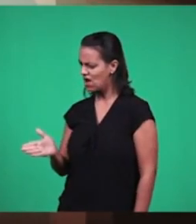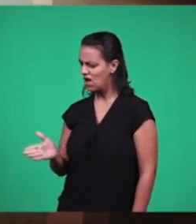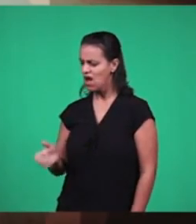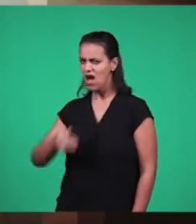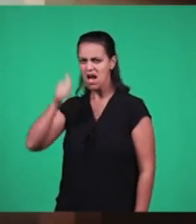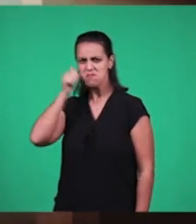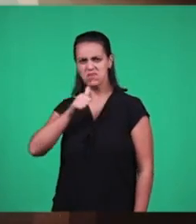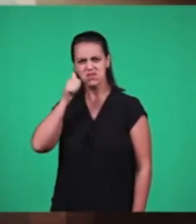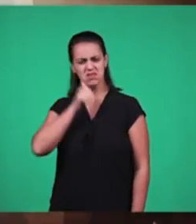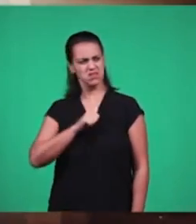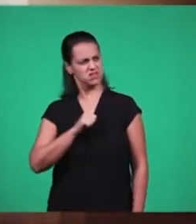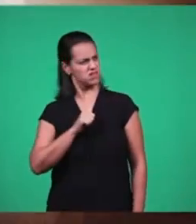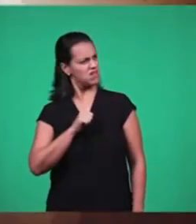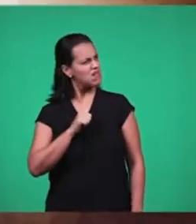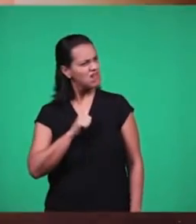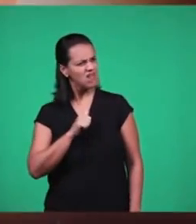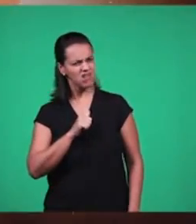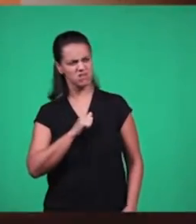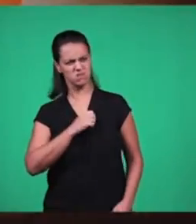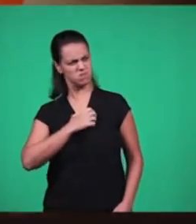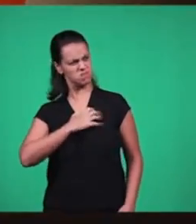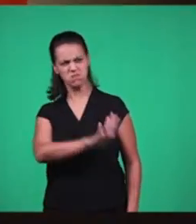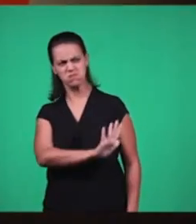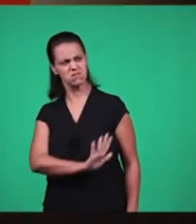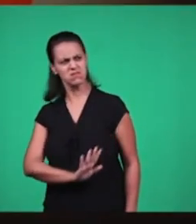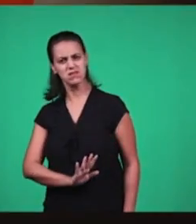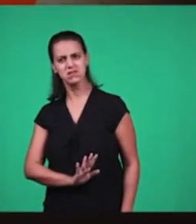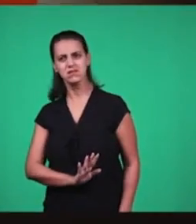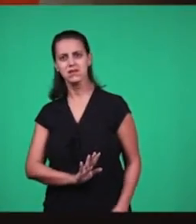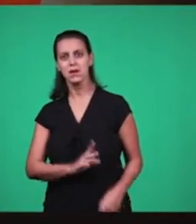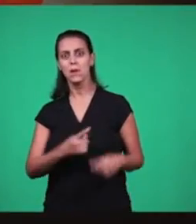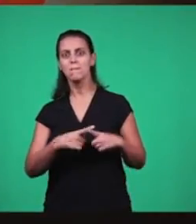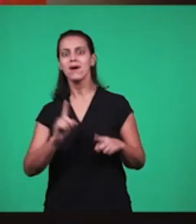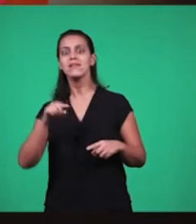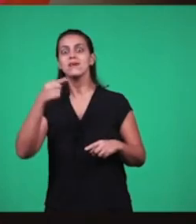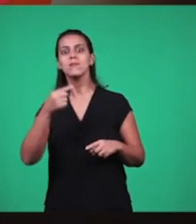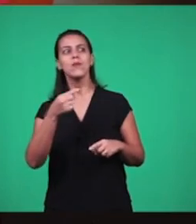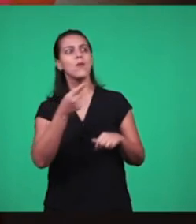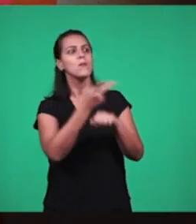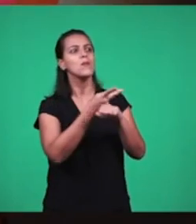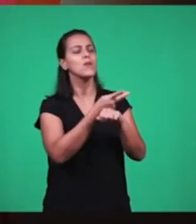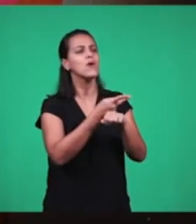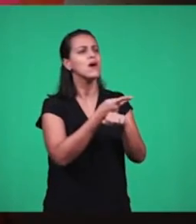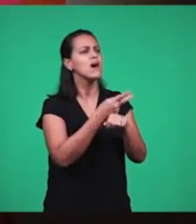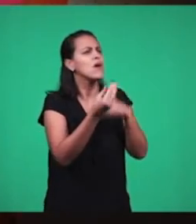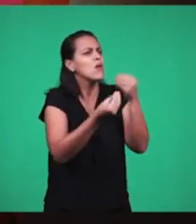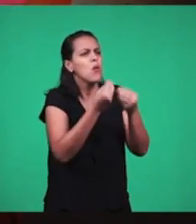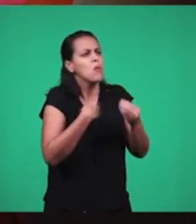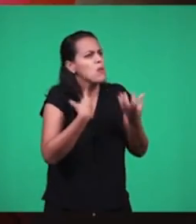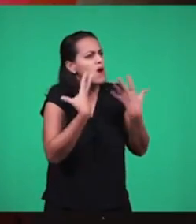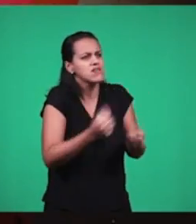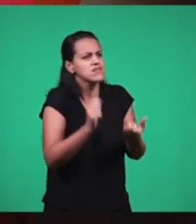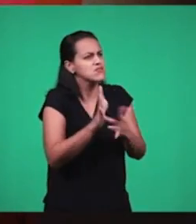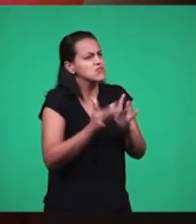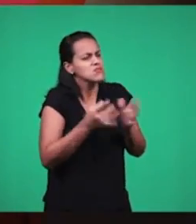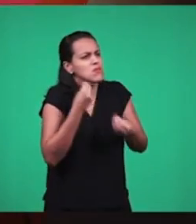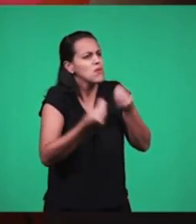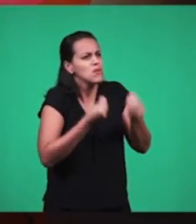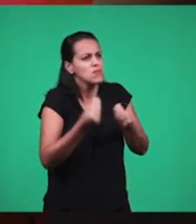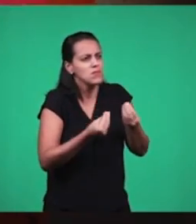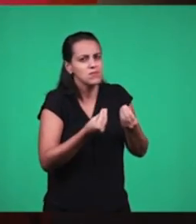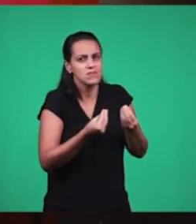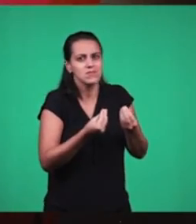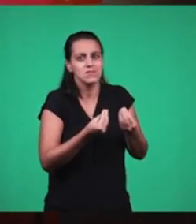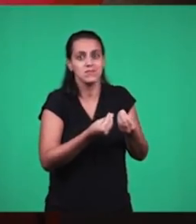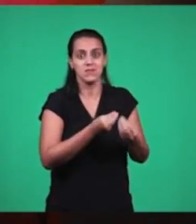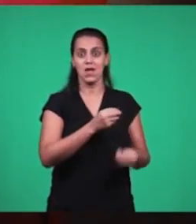demostró ofendida por Malan, pero días después lo fue a buscar y le dijo: «¿Qué debo hacer para aceptar a Cristo?», preguntó